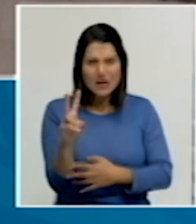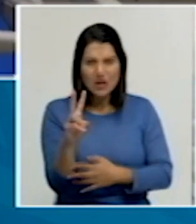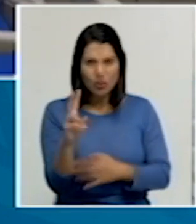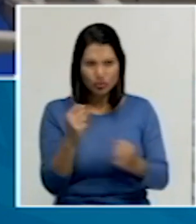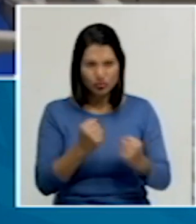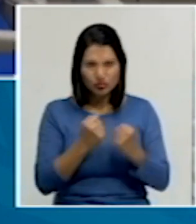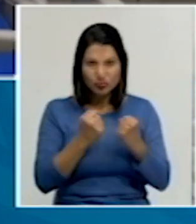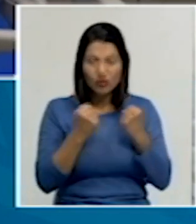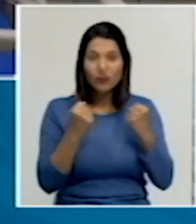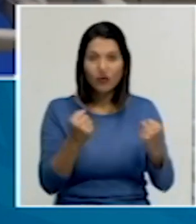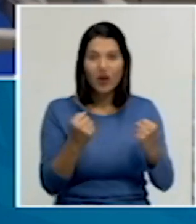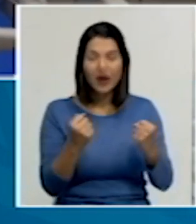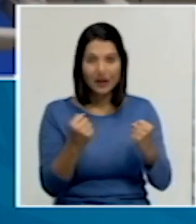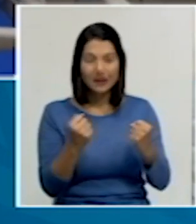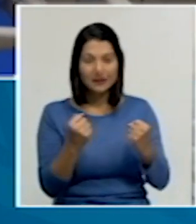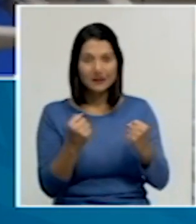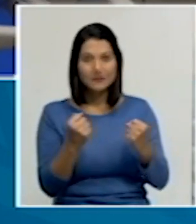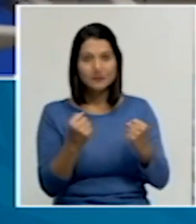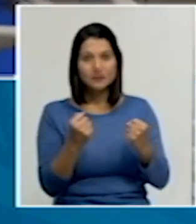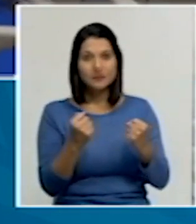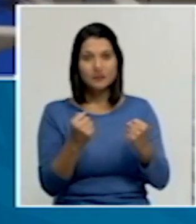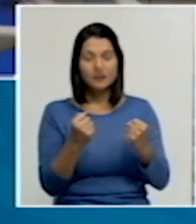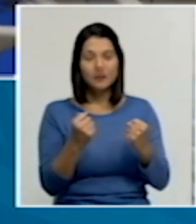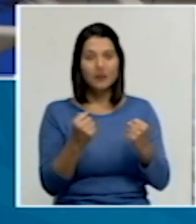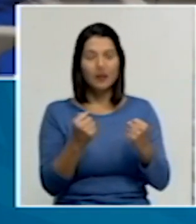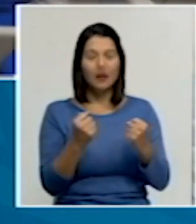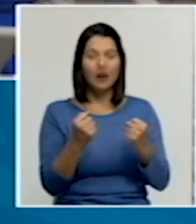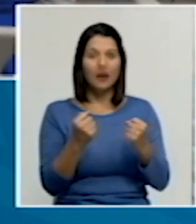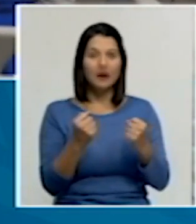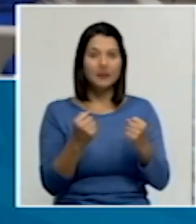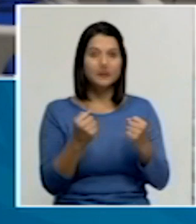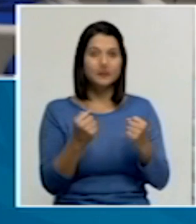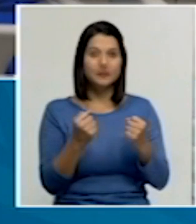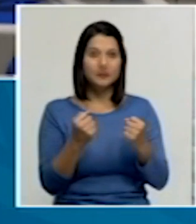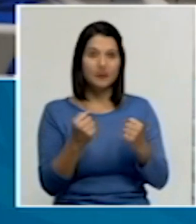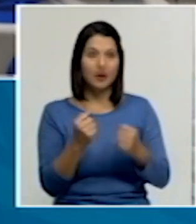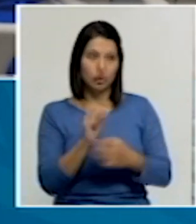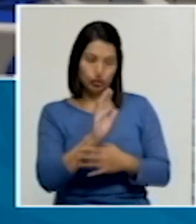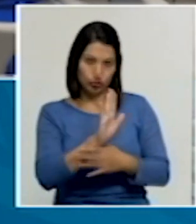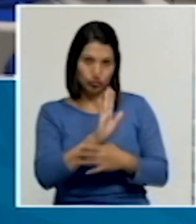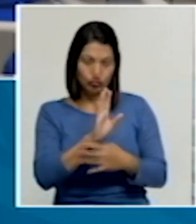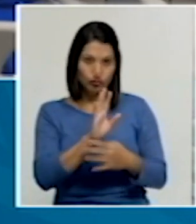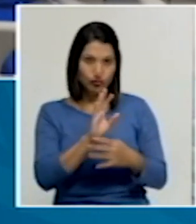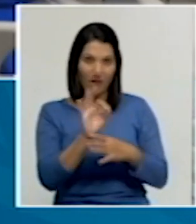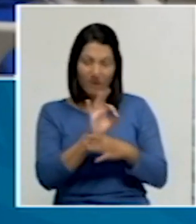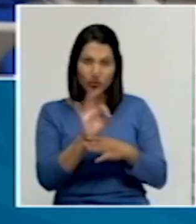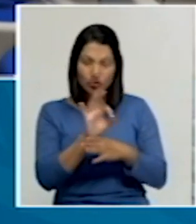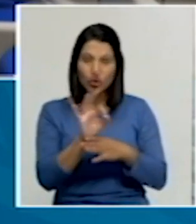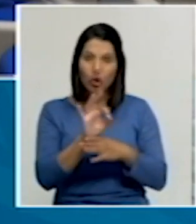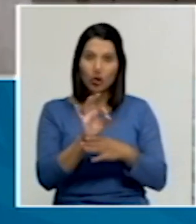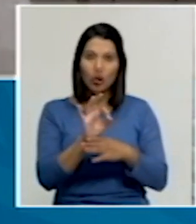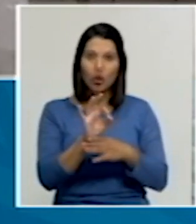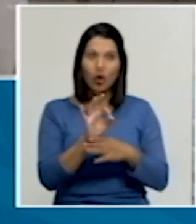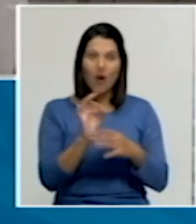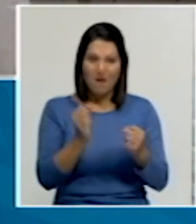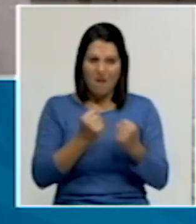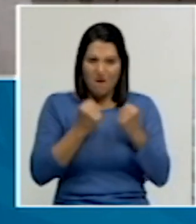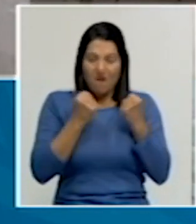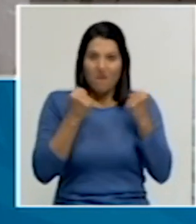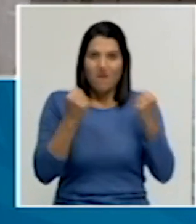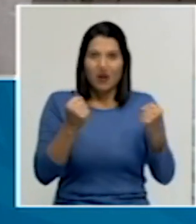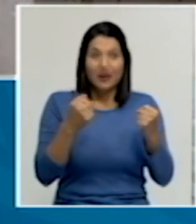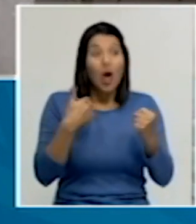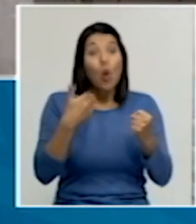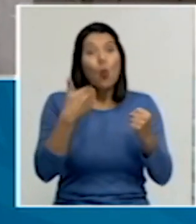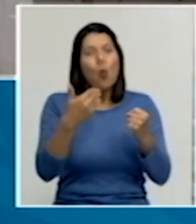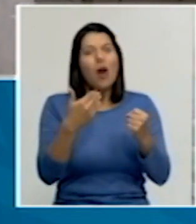en sus términos, en sus propios términos, en los términos de su función, es eficiente cuando